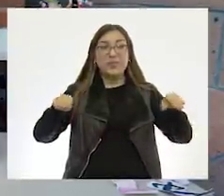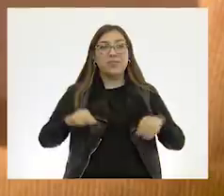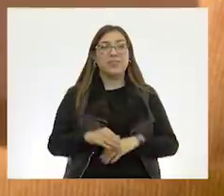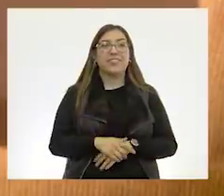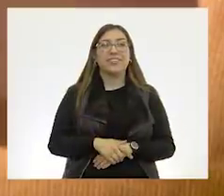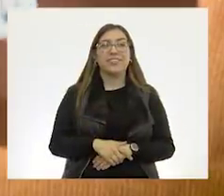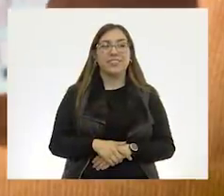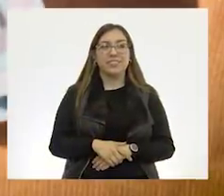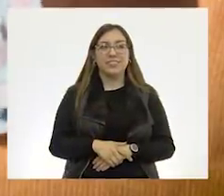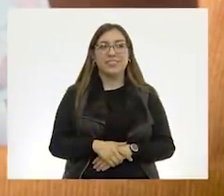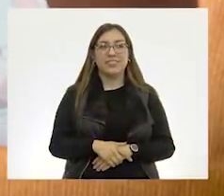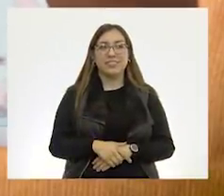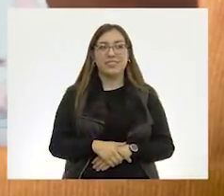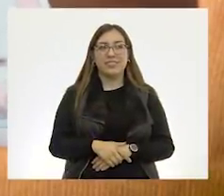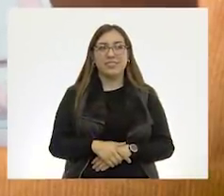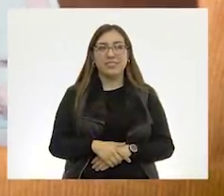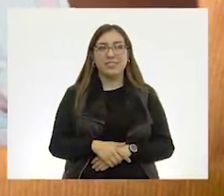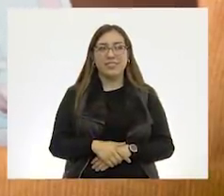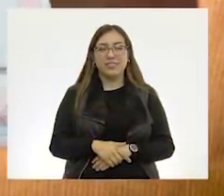¡Comenzamos!